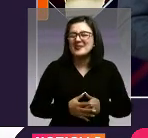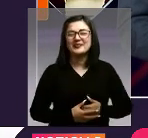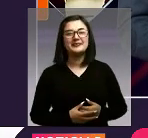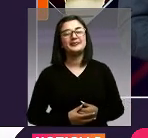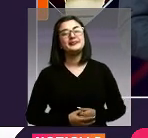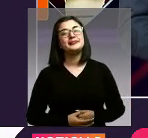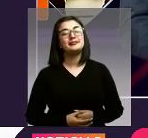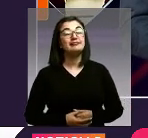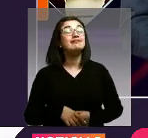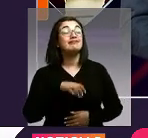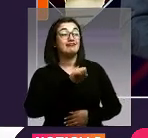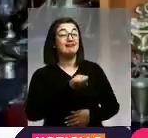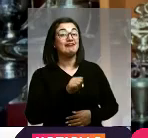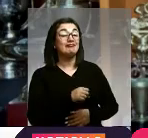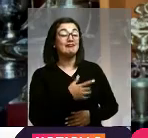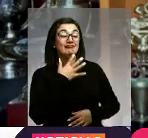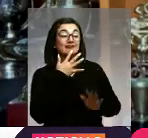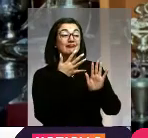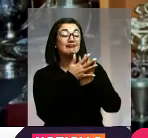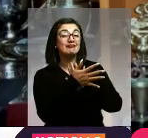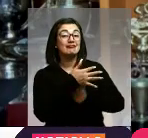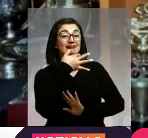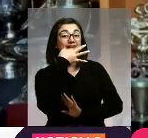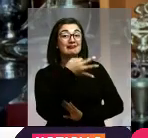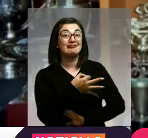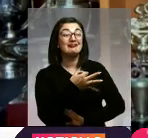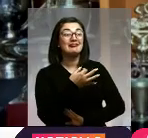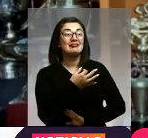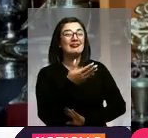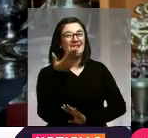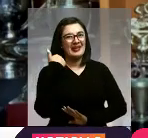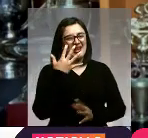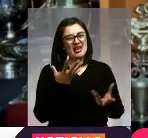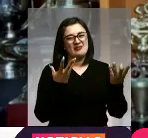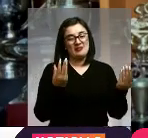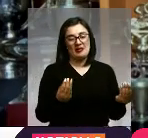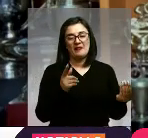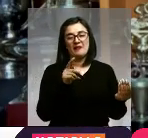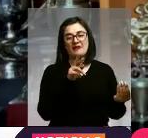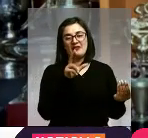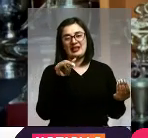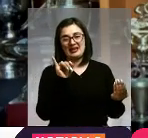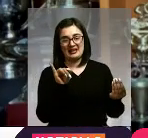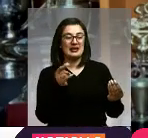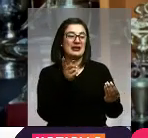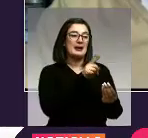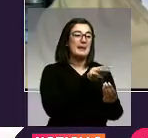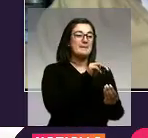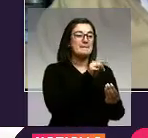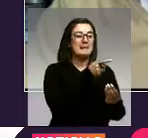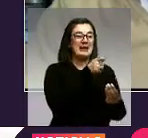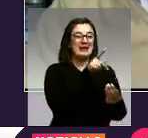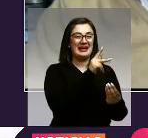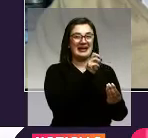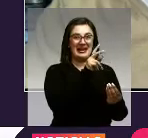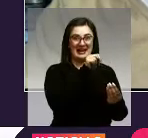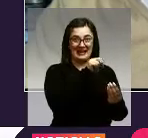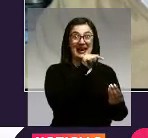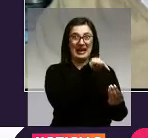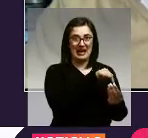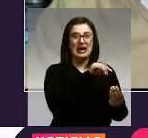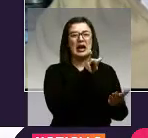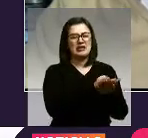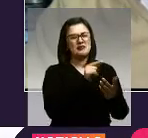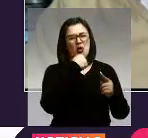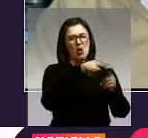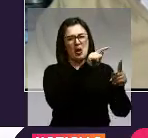Sí, no hay duda. En ese momento, pues, los equipos eran Ferrari frente a McLaren, donde estaba Hakkinen, donde estaba Coulthard, y